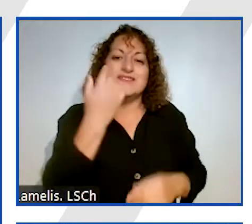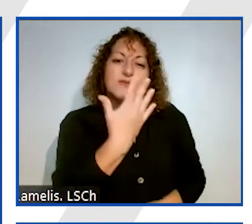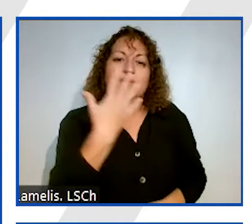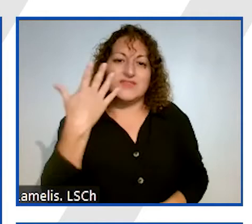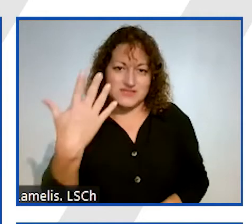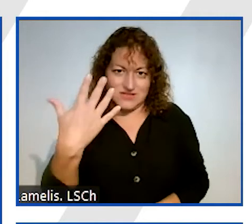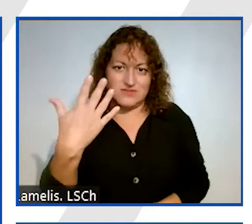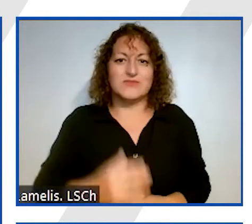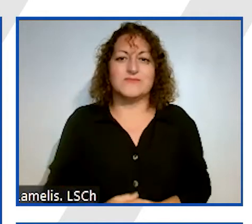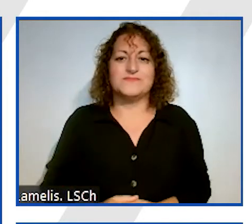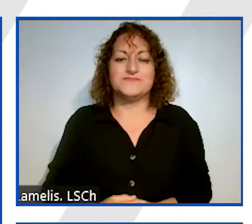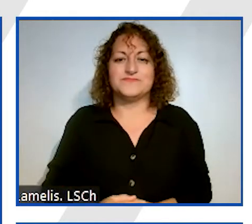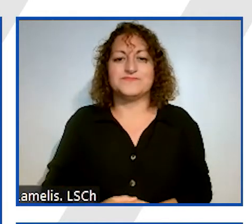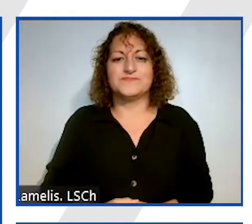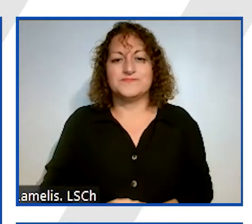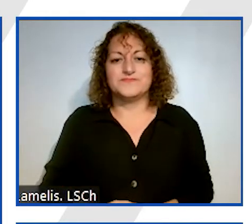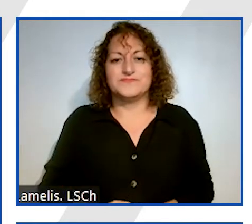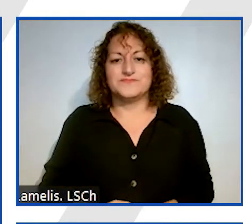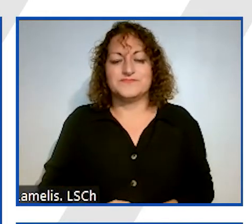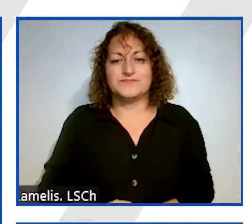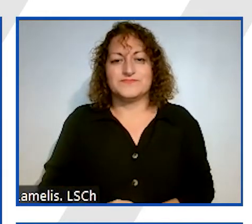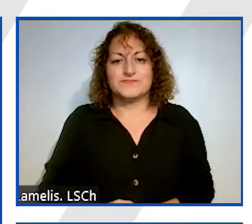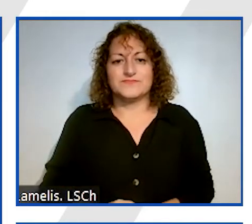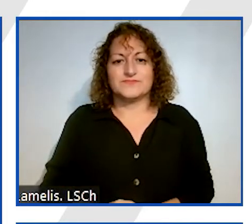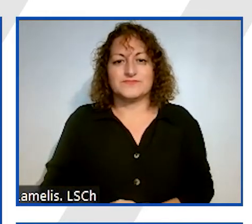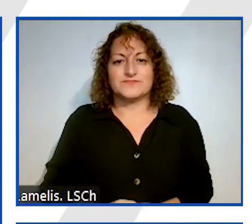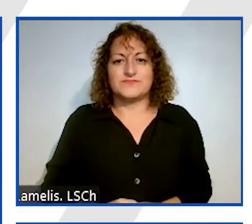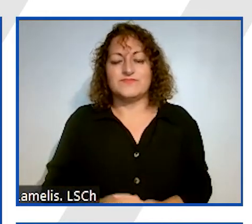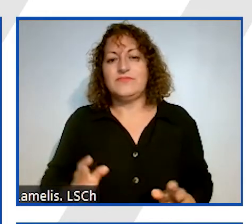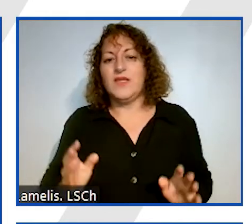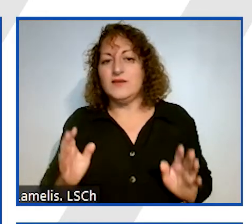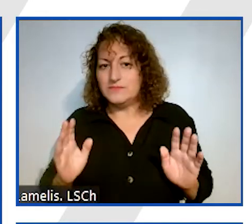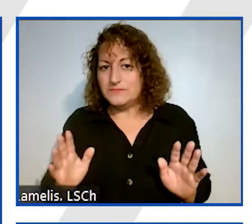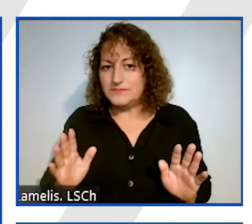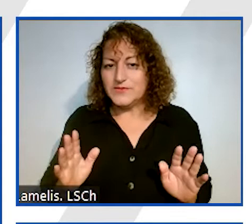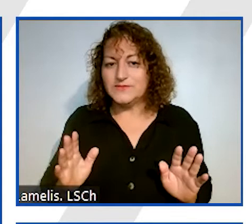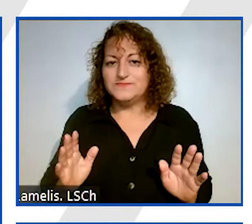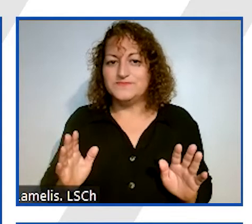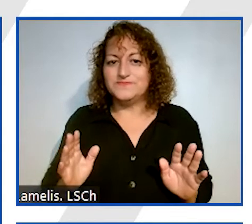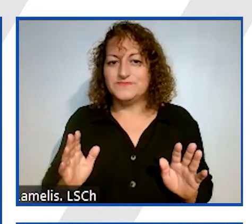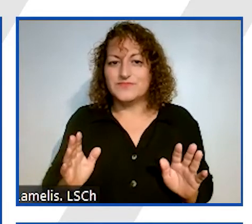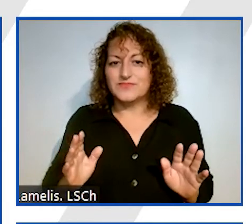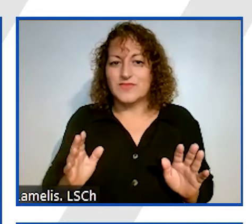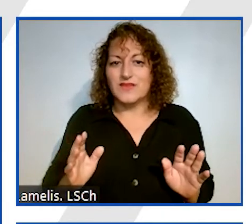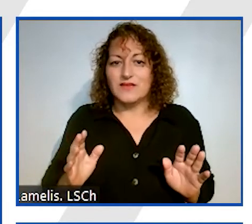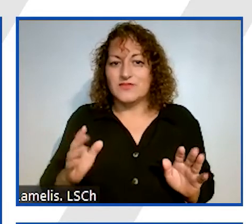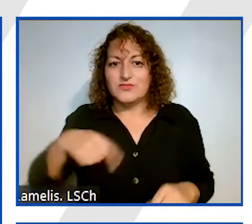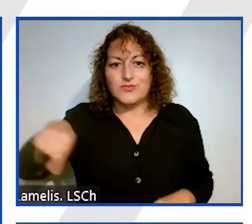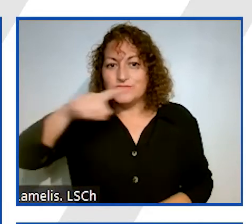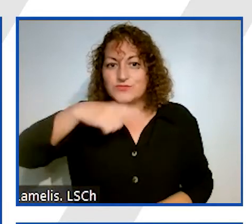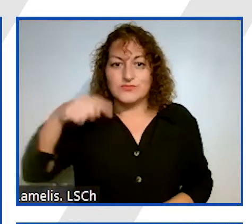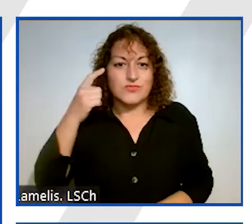regalito por aquí, ¿ya? Sin embargo, se dan cuenta que no tenemos esta riqueza en nuestra retina,